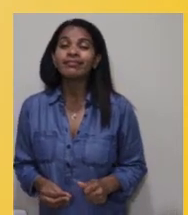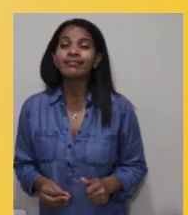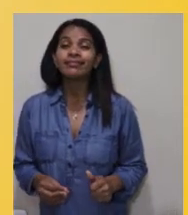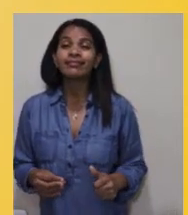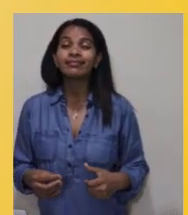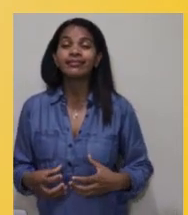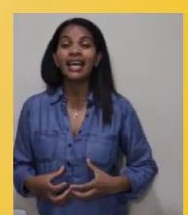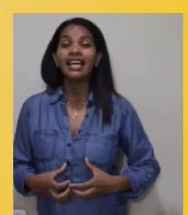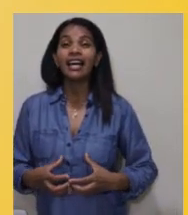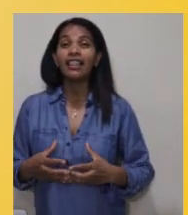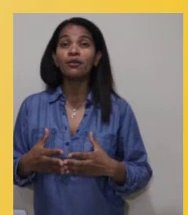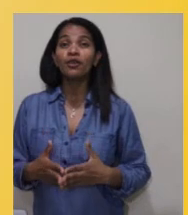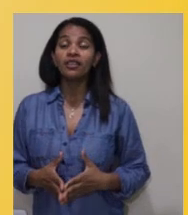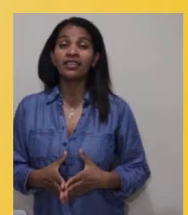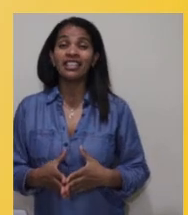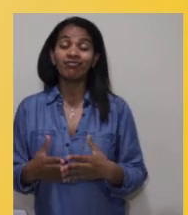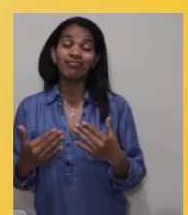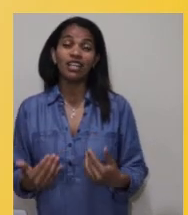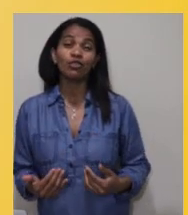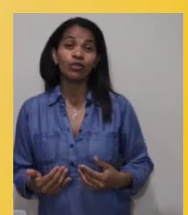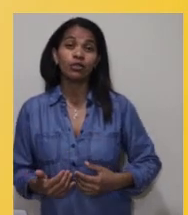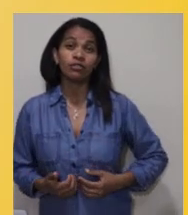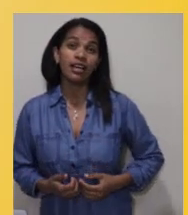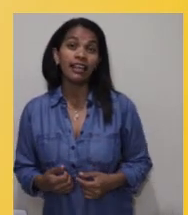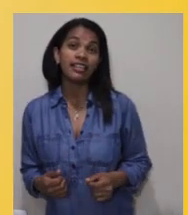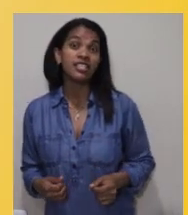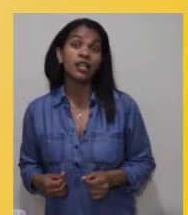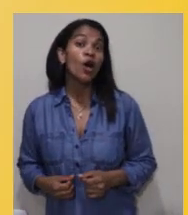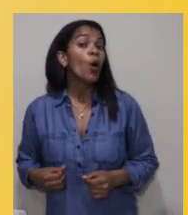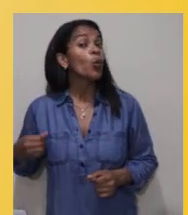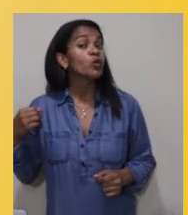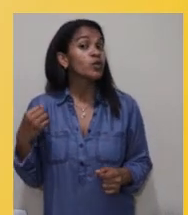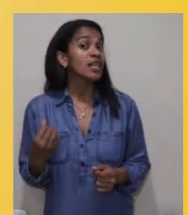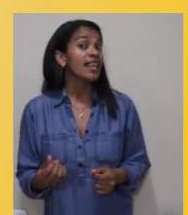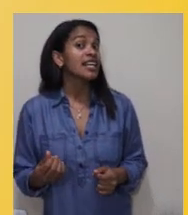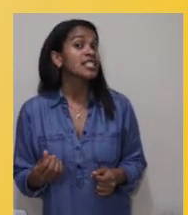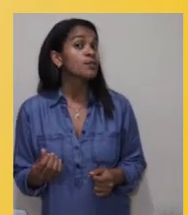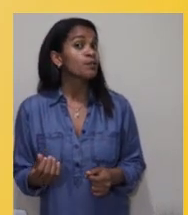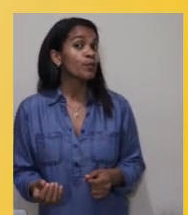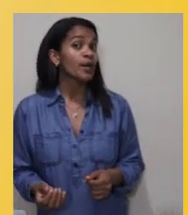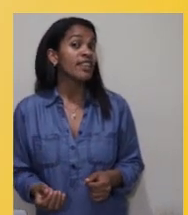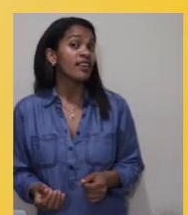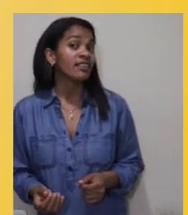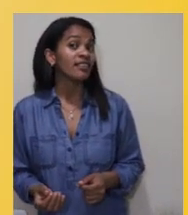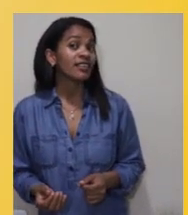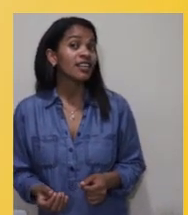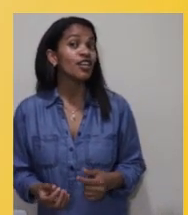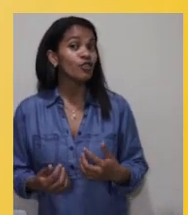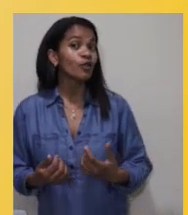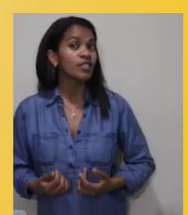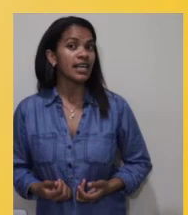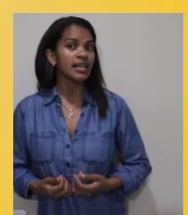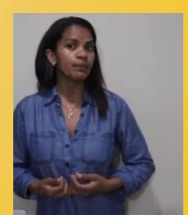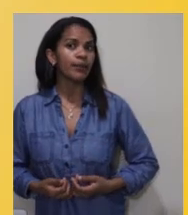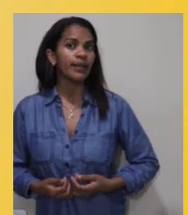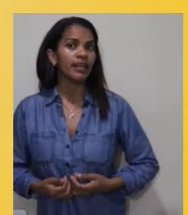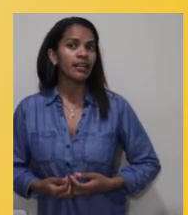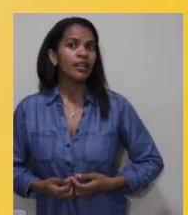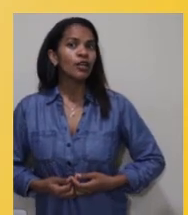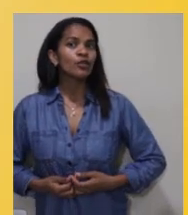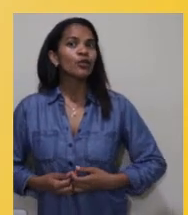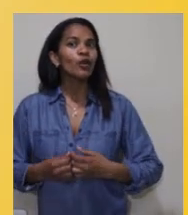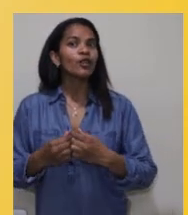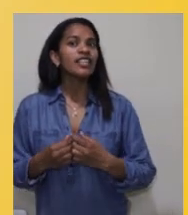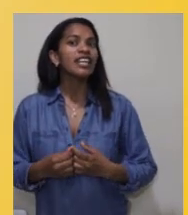confiar en cada uno de nosotros. Es decir, ustedes pueden, y yo sé que